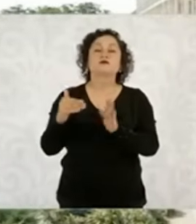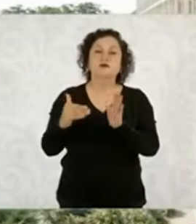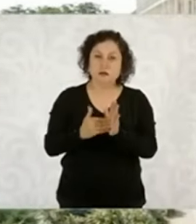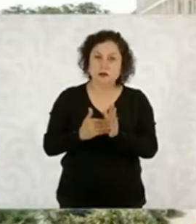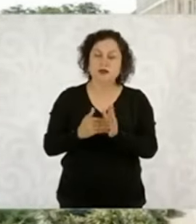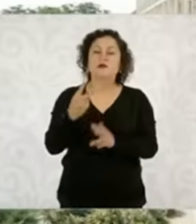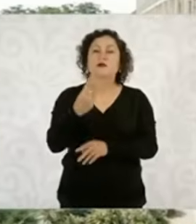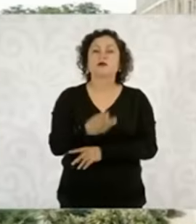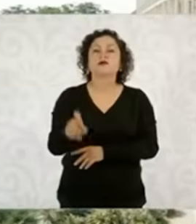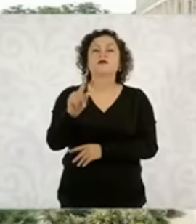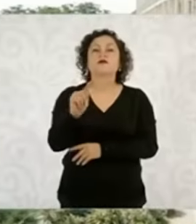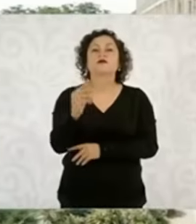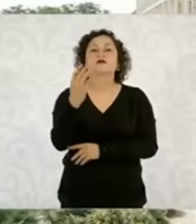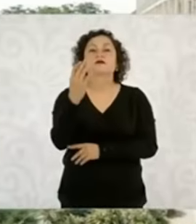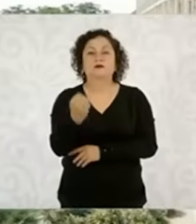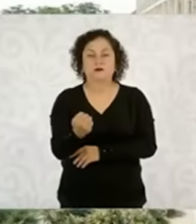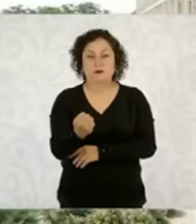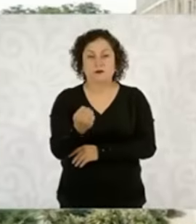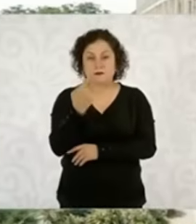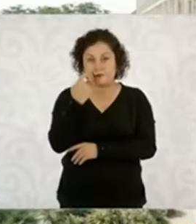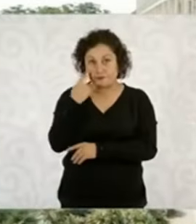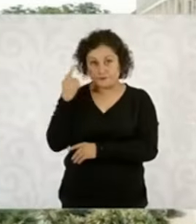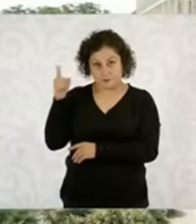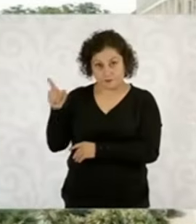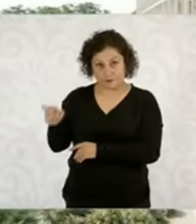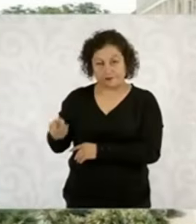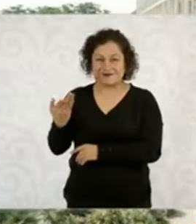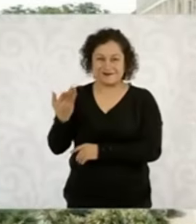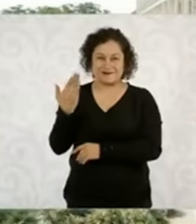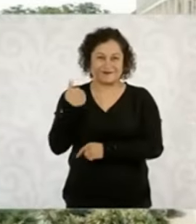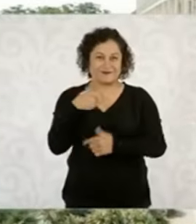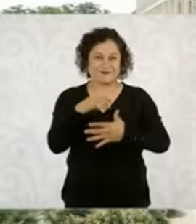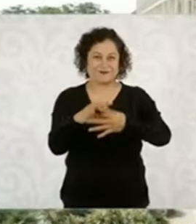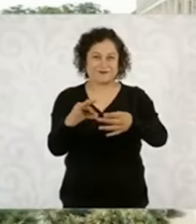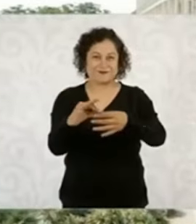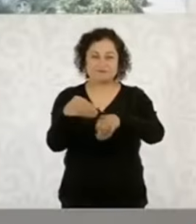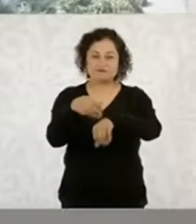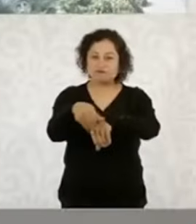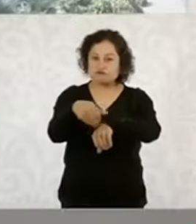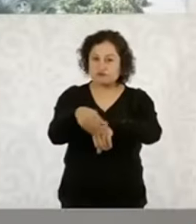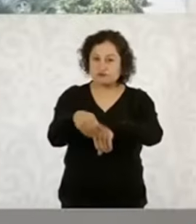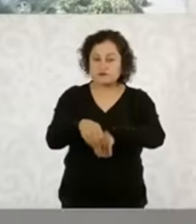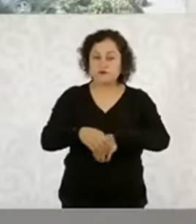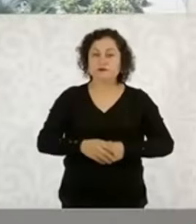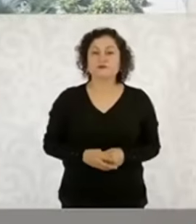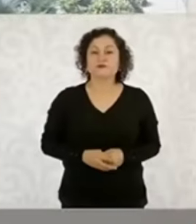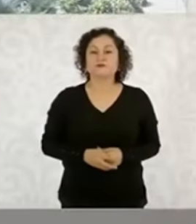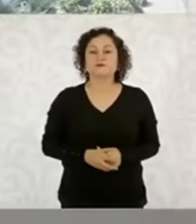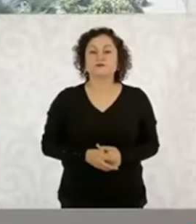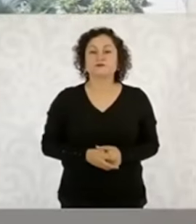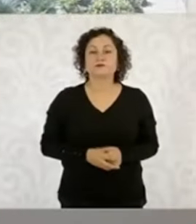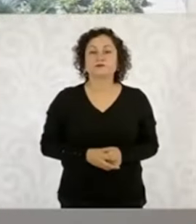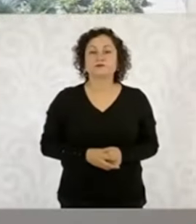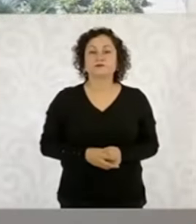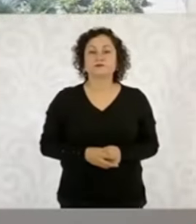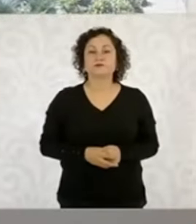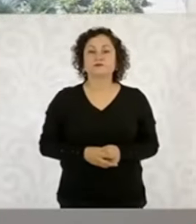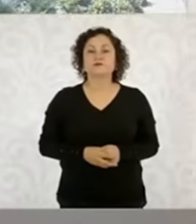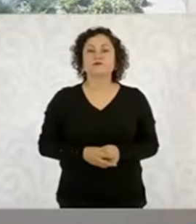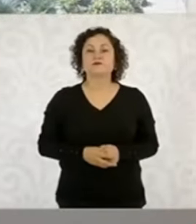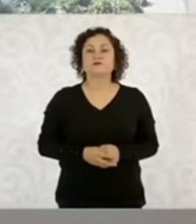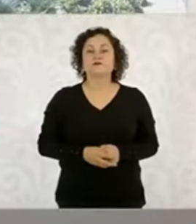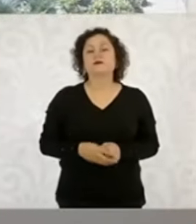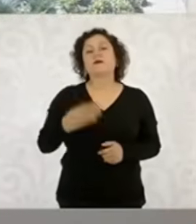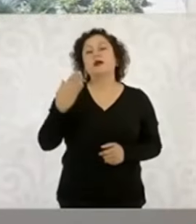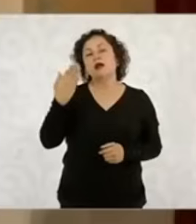88.279. Este también es el dato que les compartía, que no coincide con lo que se expresó anteriormente,